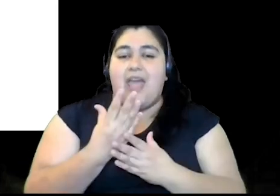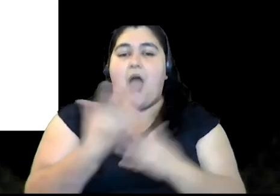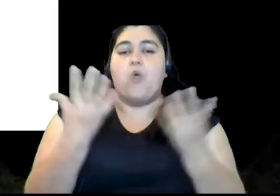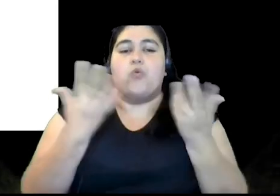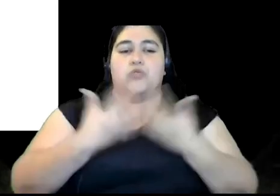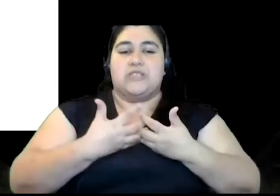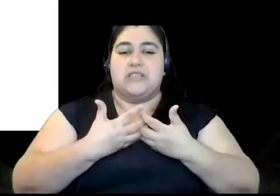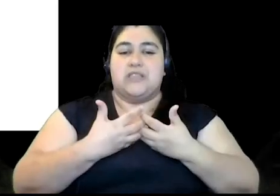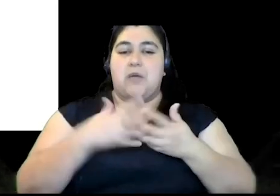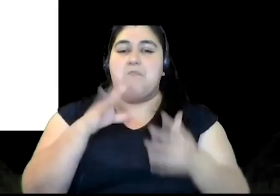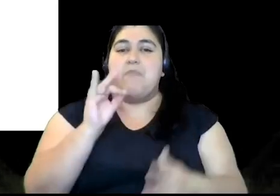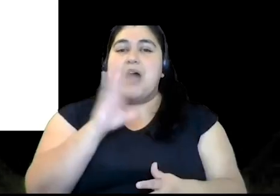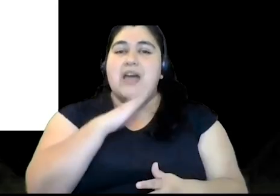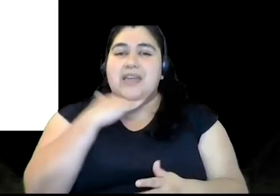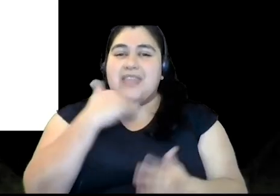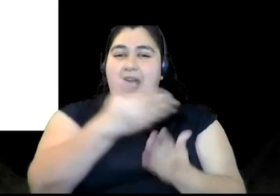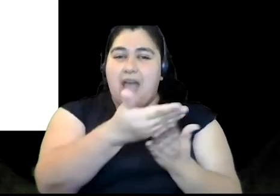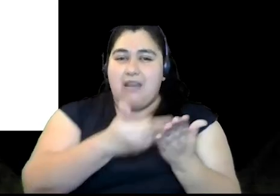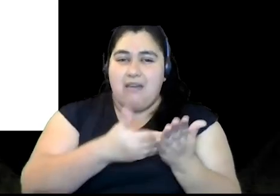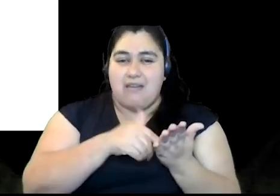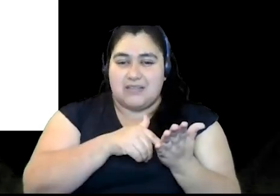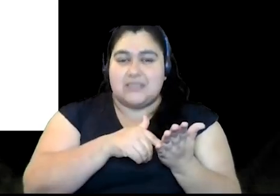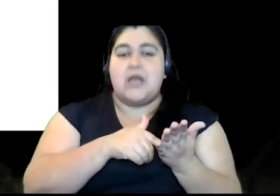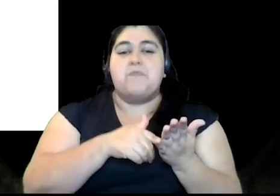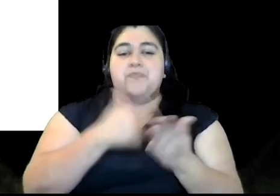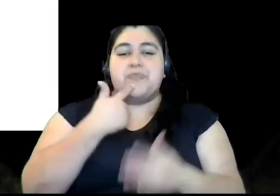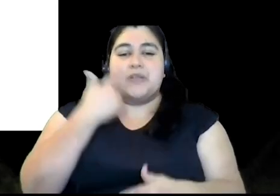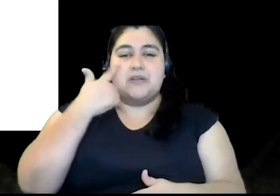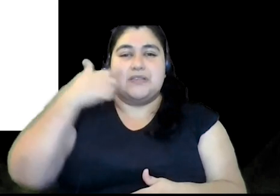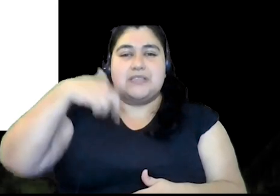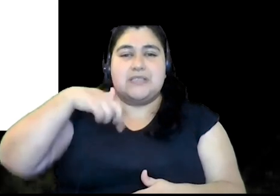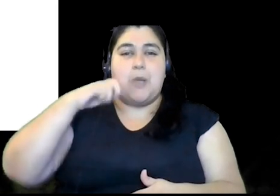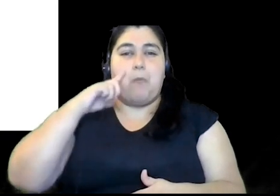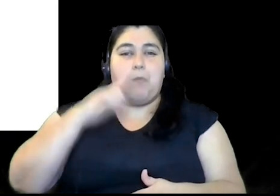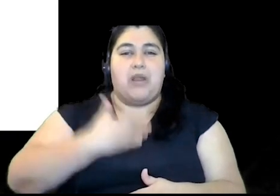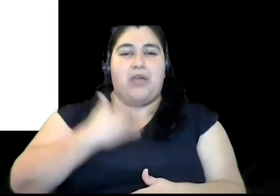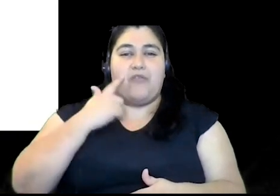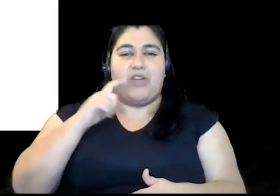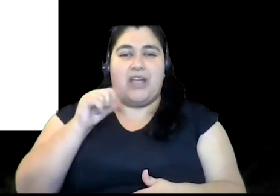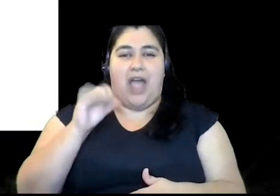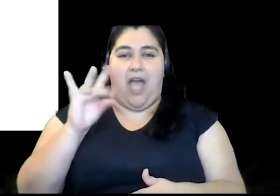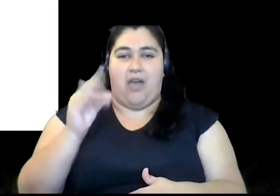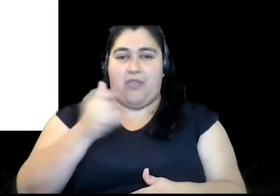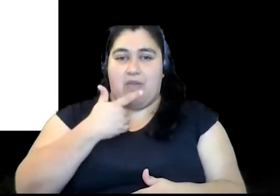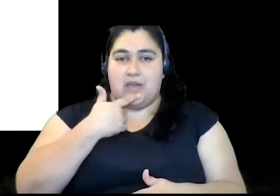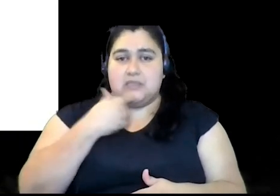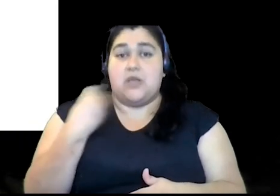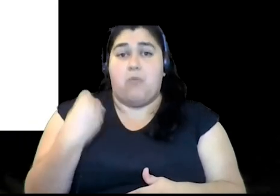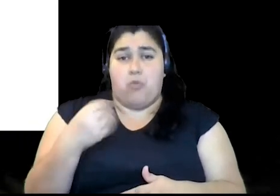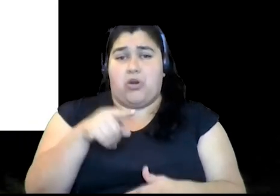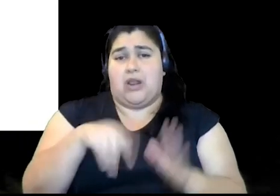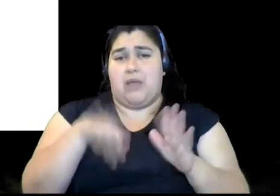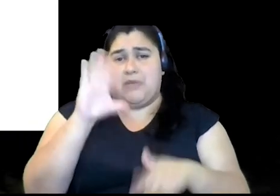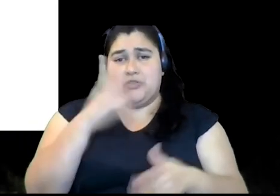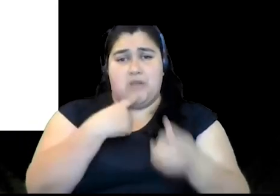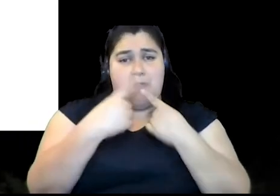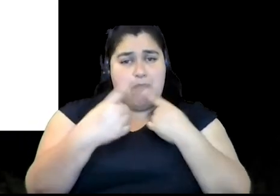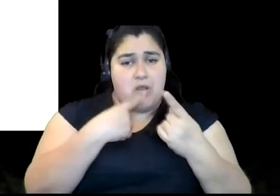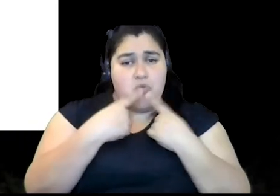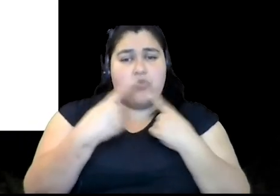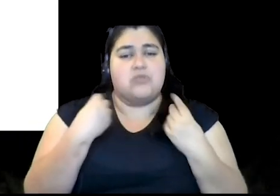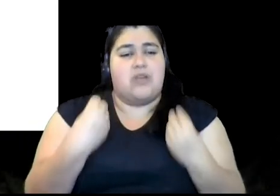un sistema de ganancia simplificada. ¿Por qué lo traigo a colación? Porque ha habido una serie de consultas